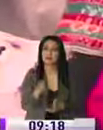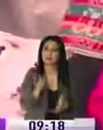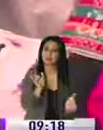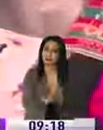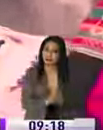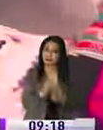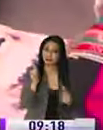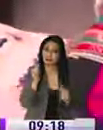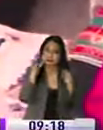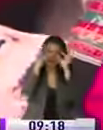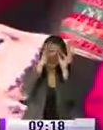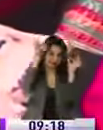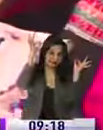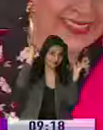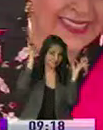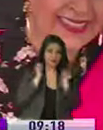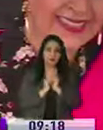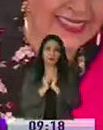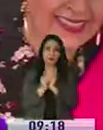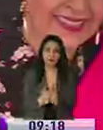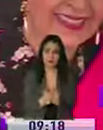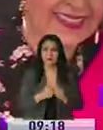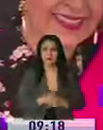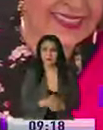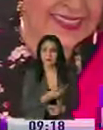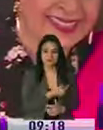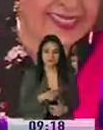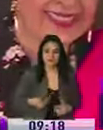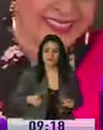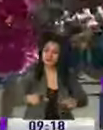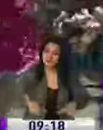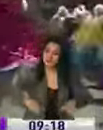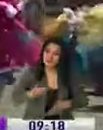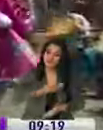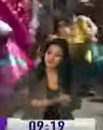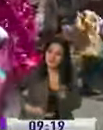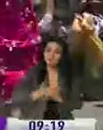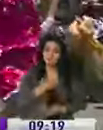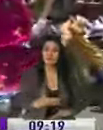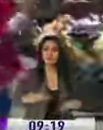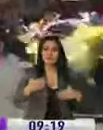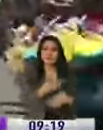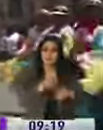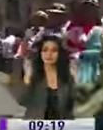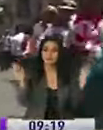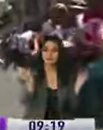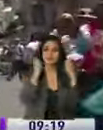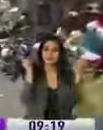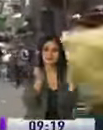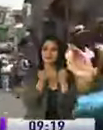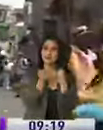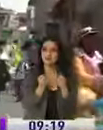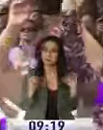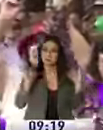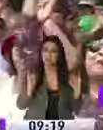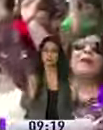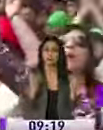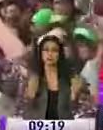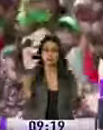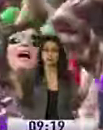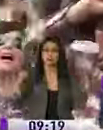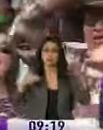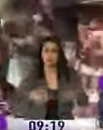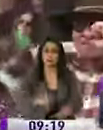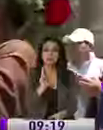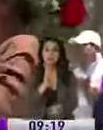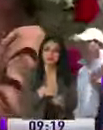su esposa Rocío González. El primer mandatario compartió y disfrutó de esta celebración junto a miles de